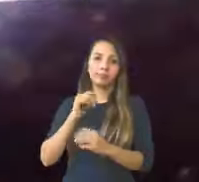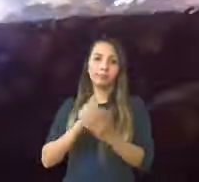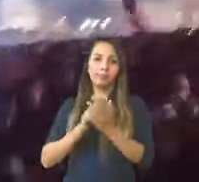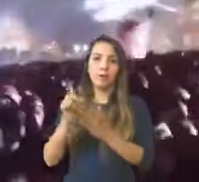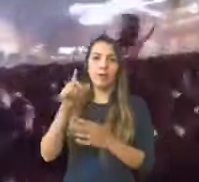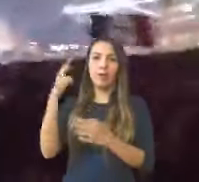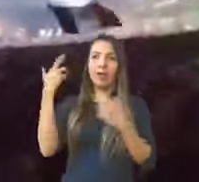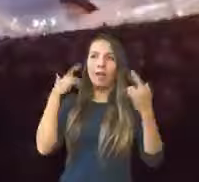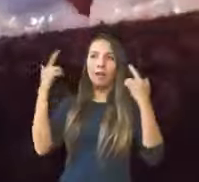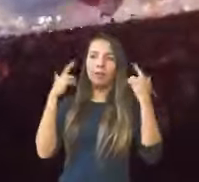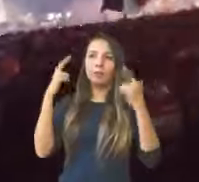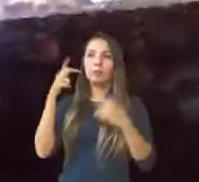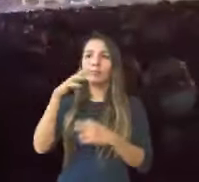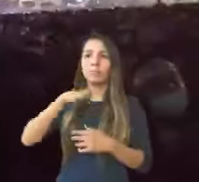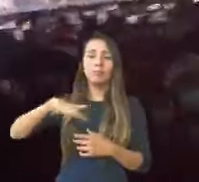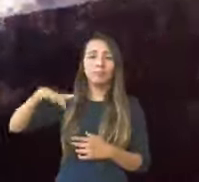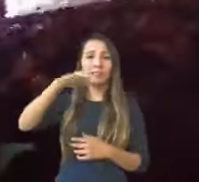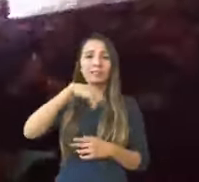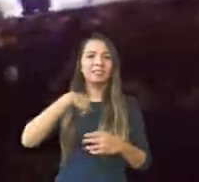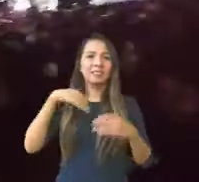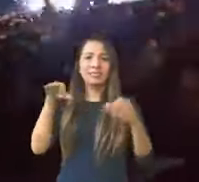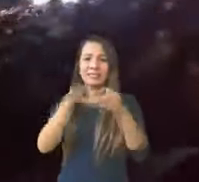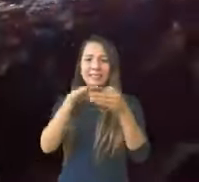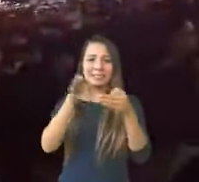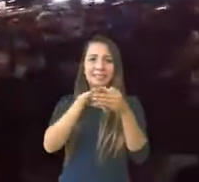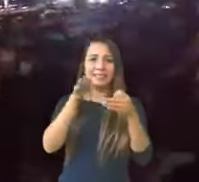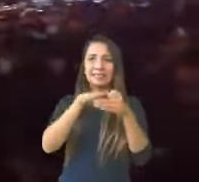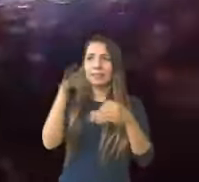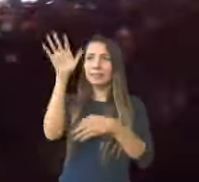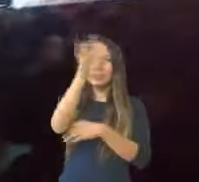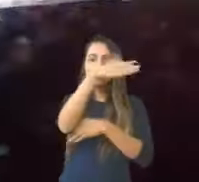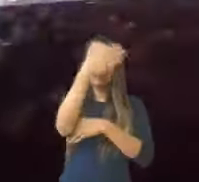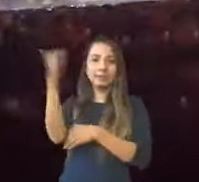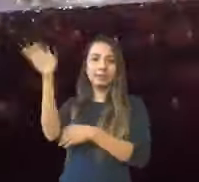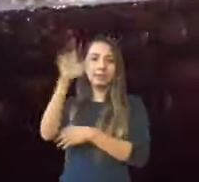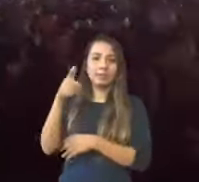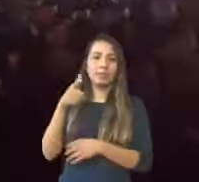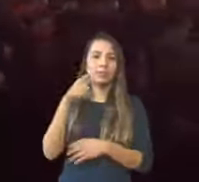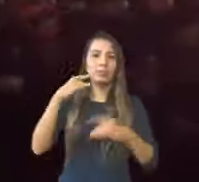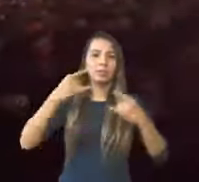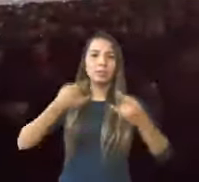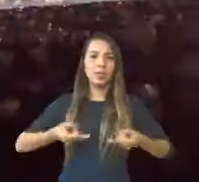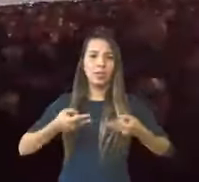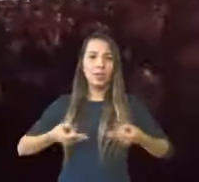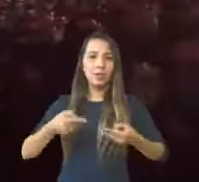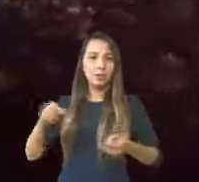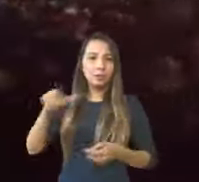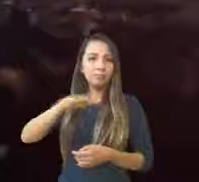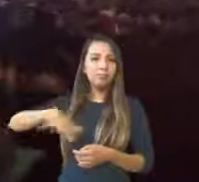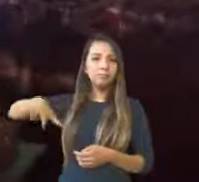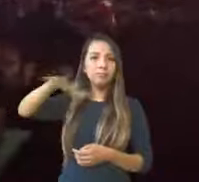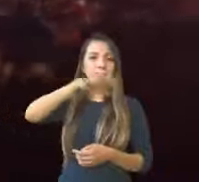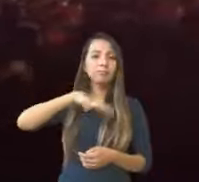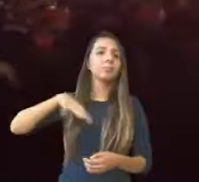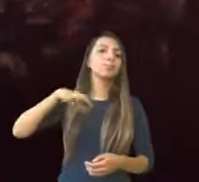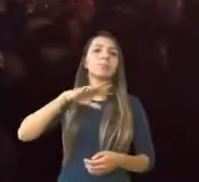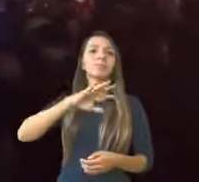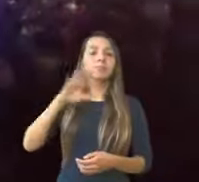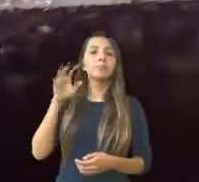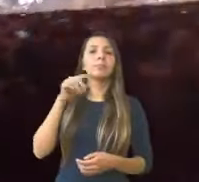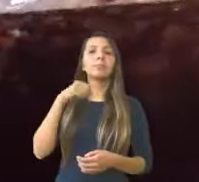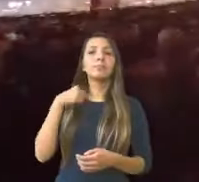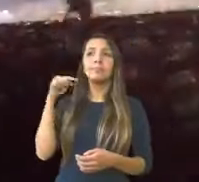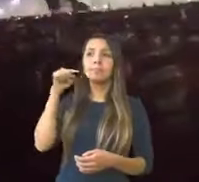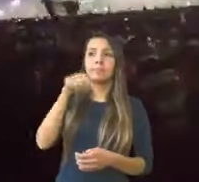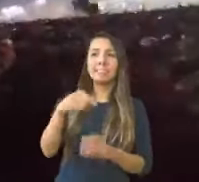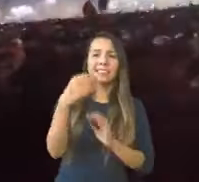yo precisamente muy cerca de la bandera monumental, para estar de frente al escenario de los Tigres del Norte, y